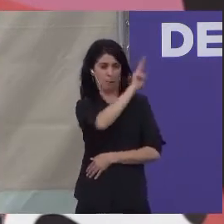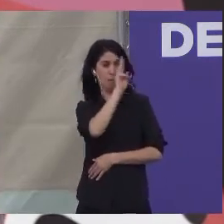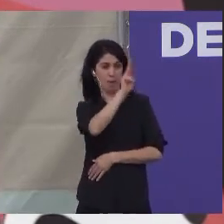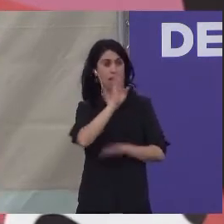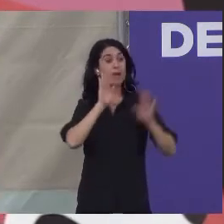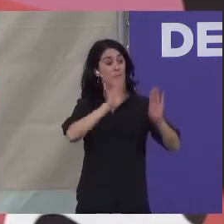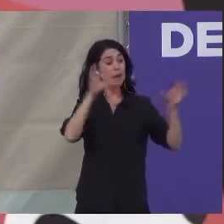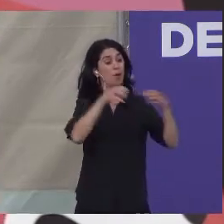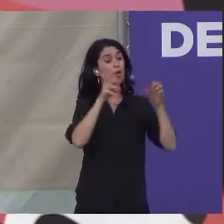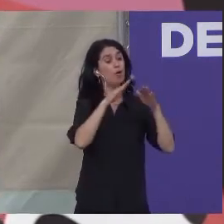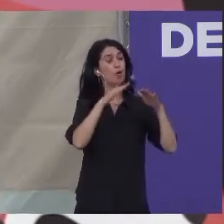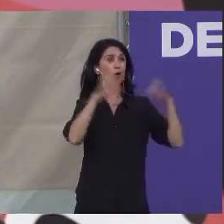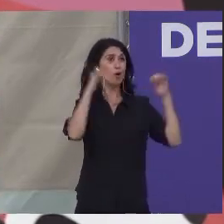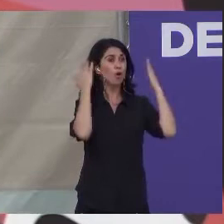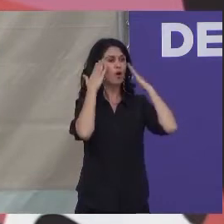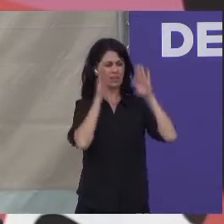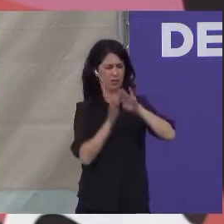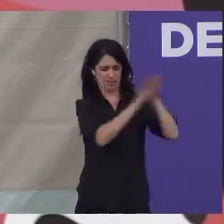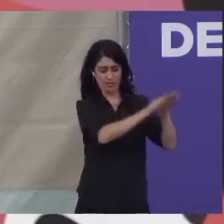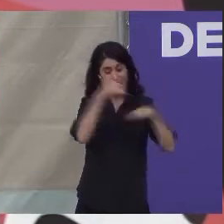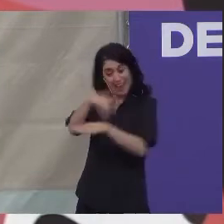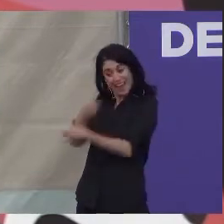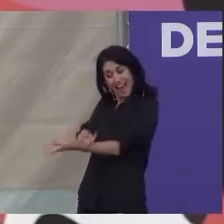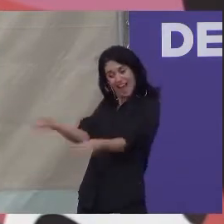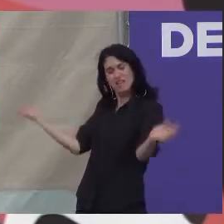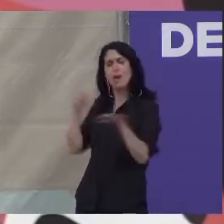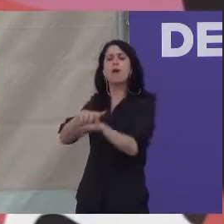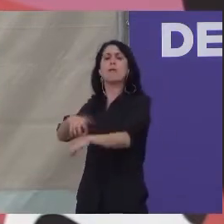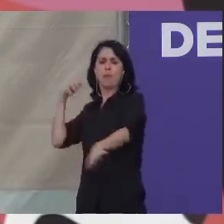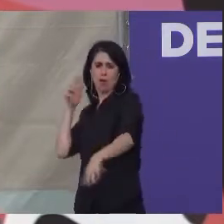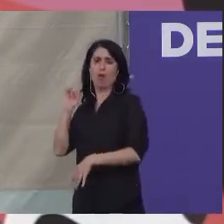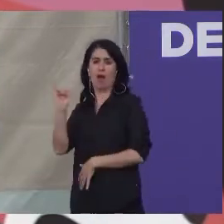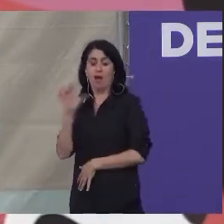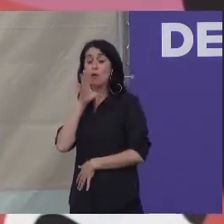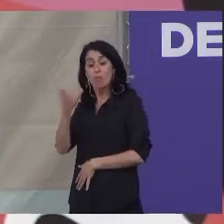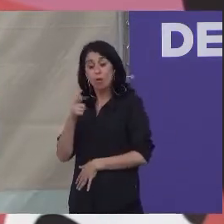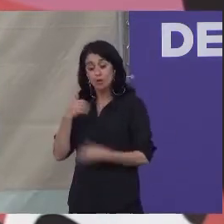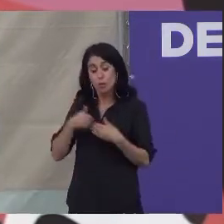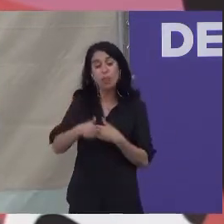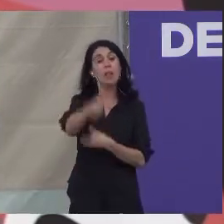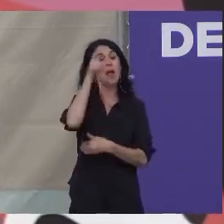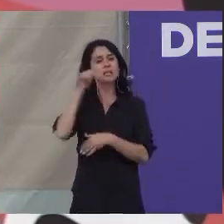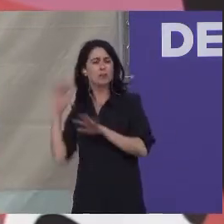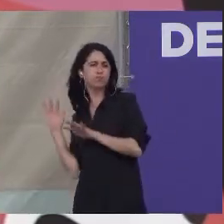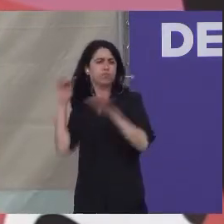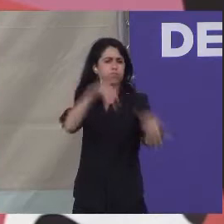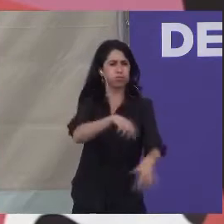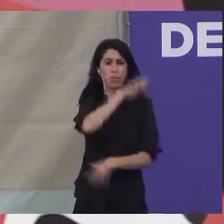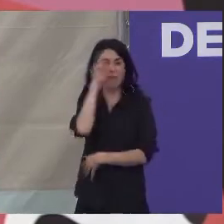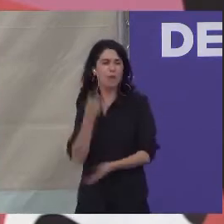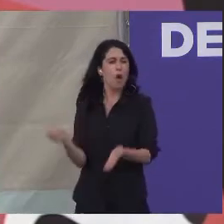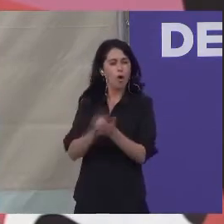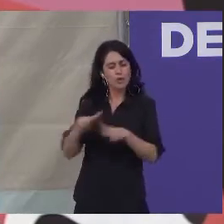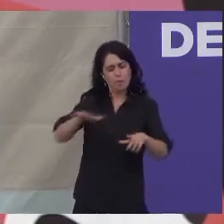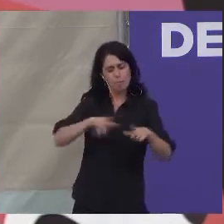calles, somos la mayoría. Por eso vamos a ir todas y todos el próximo sábado a la Puerta del Sol a desbordar de nuevo las